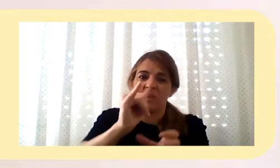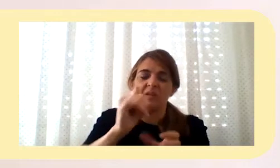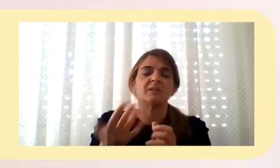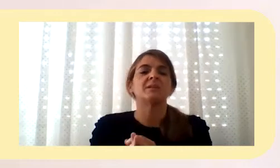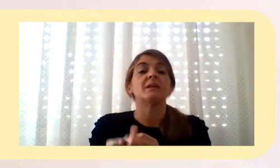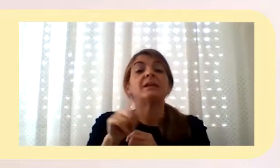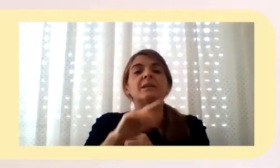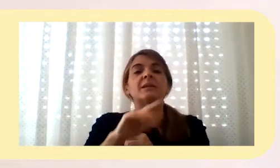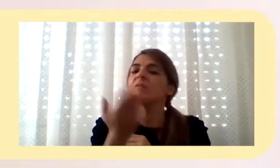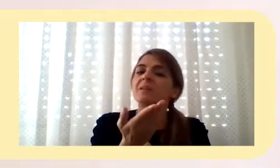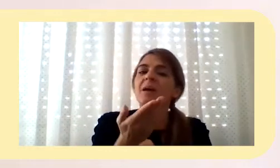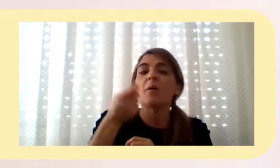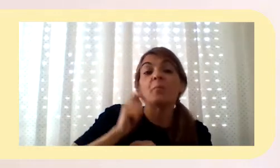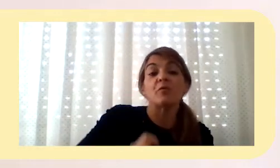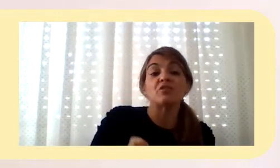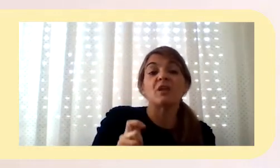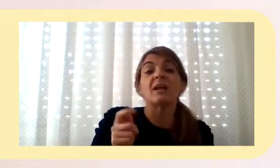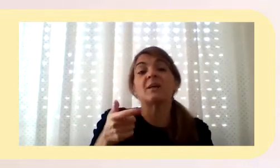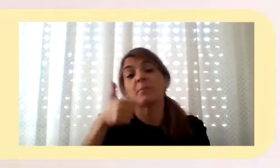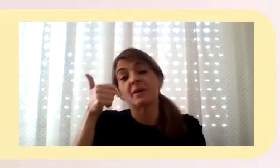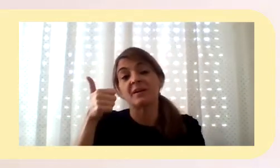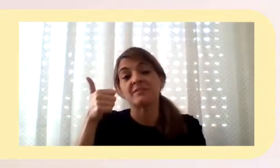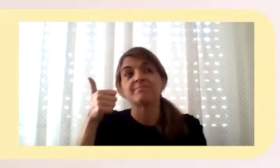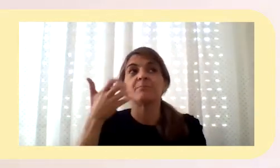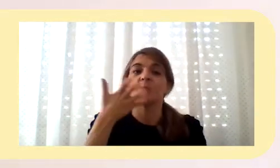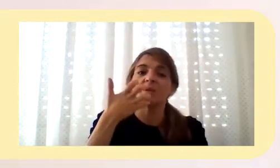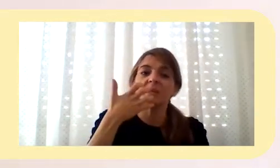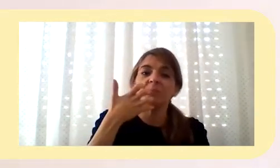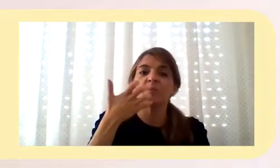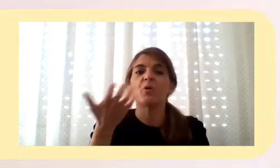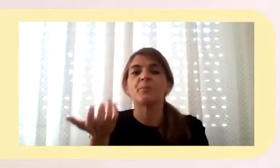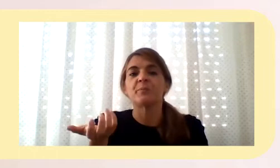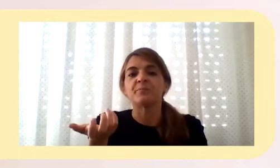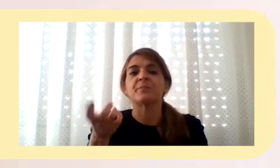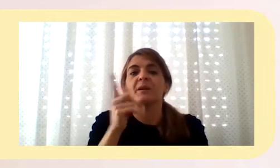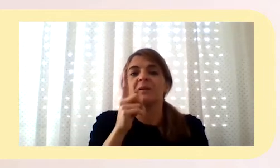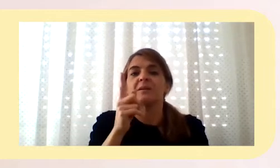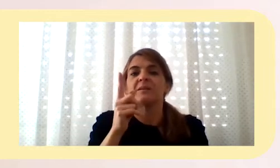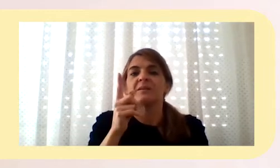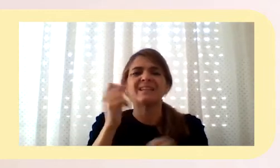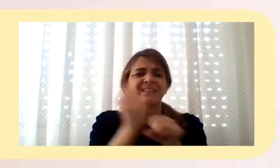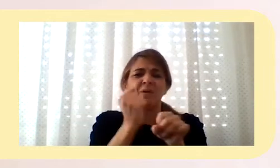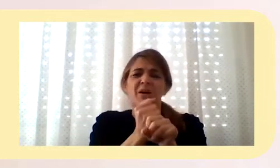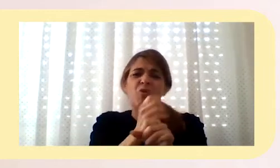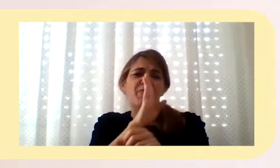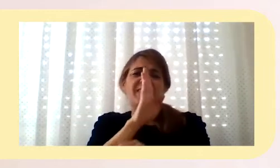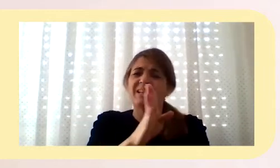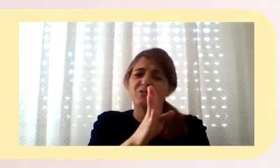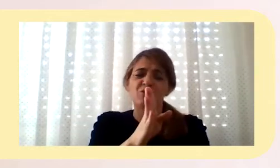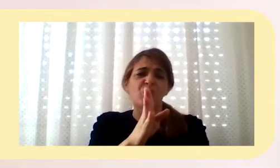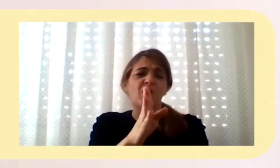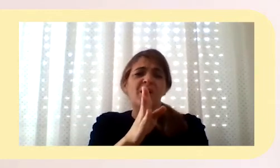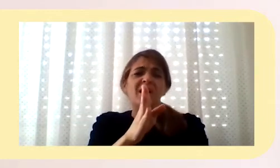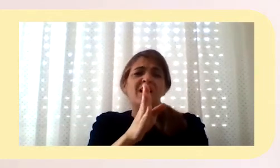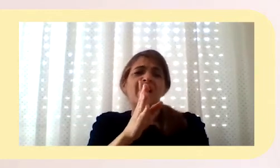afecta a las profesionales sanitarias, también tener en cuenta que han estado en primera línea de trabajo, se han enfrentado a